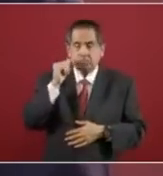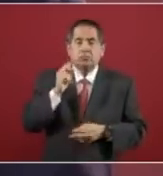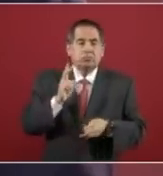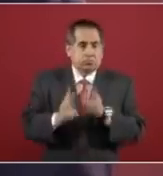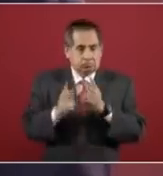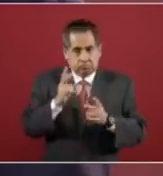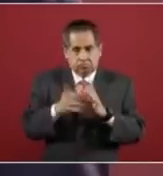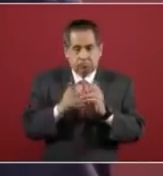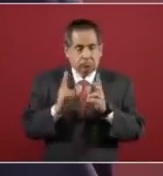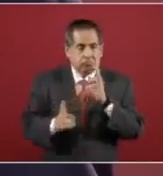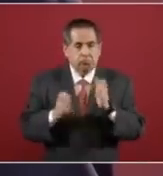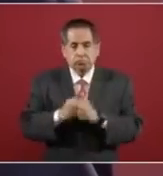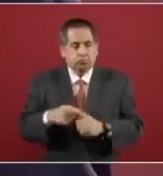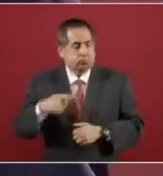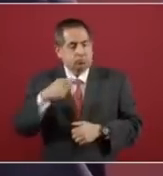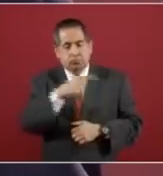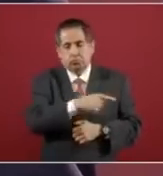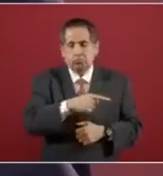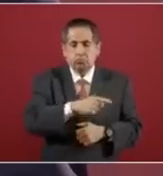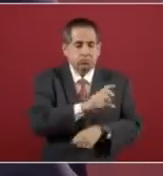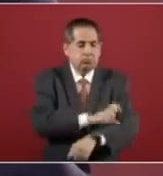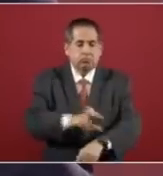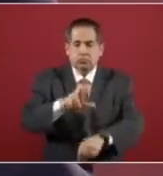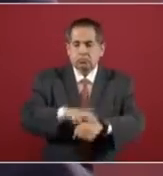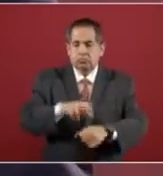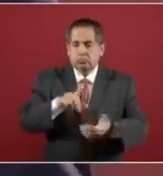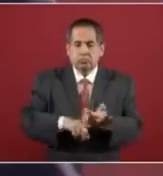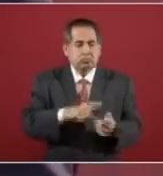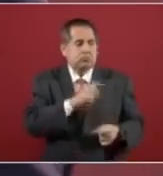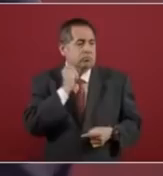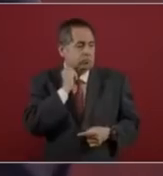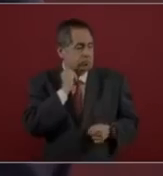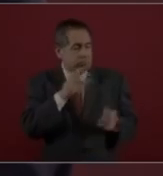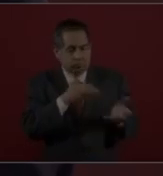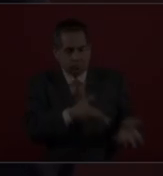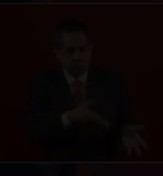las Naciones Unidas para los Derechos Humanos. Con información de Verónica Torres Lizama, Notimex.